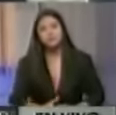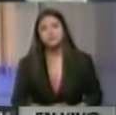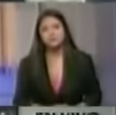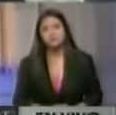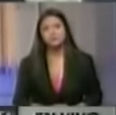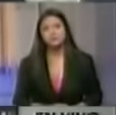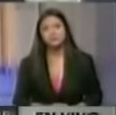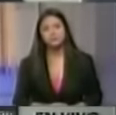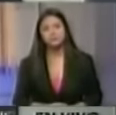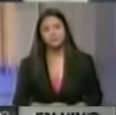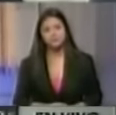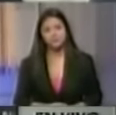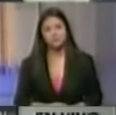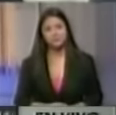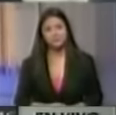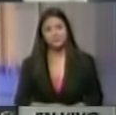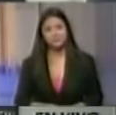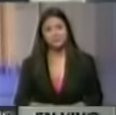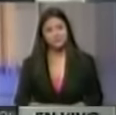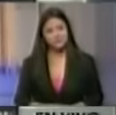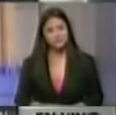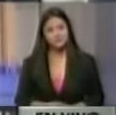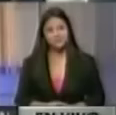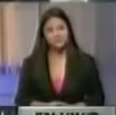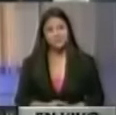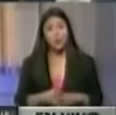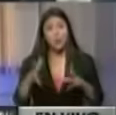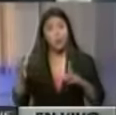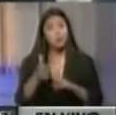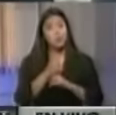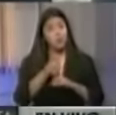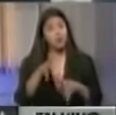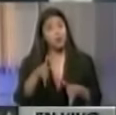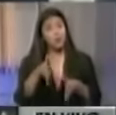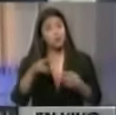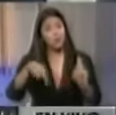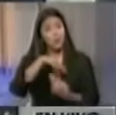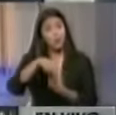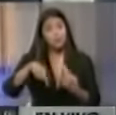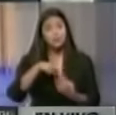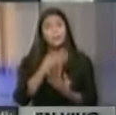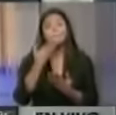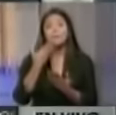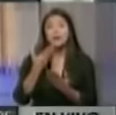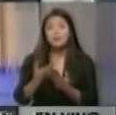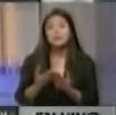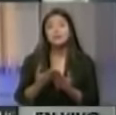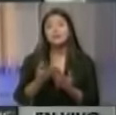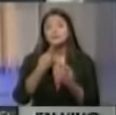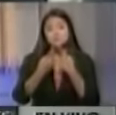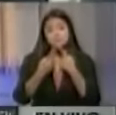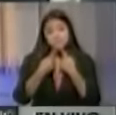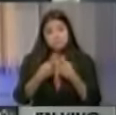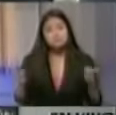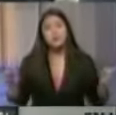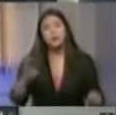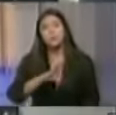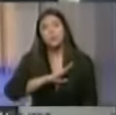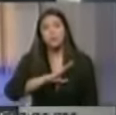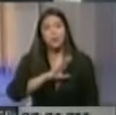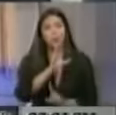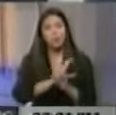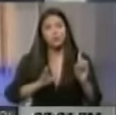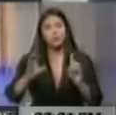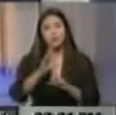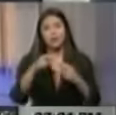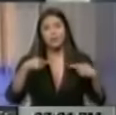en el marco de lo que ha sido también un logro de la revolución, solicitar que se declare y se reconozca como patrimonio cultural